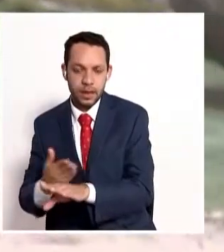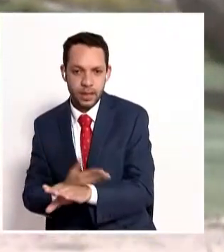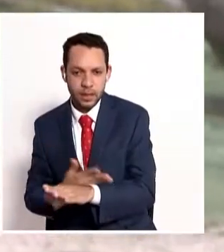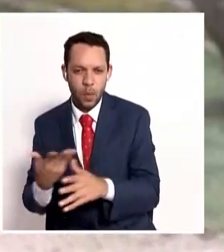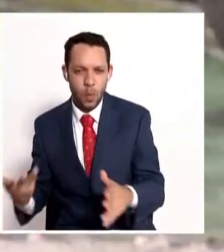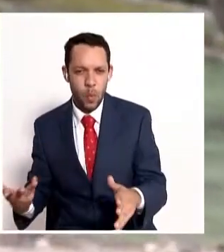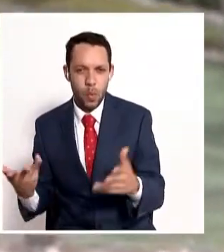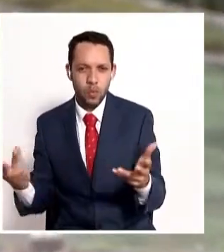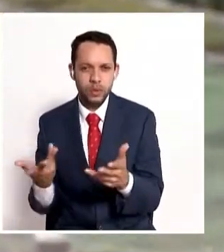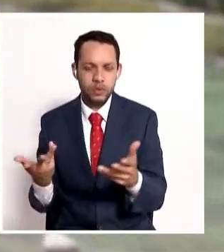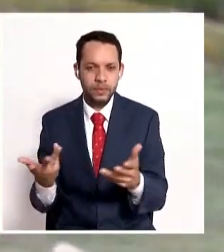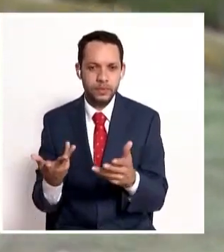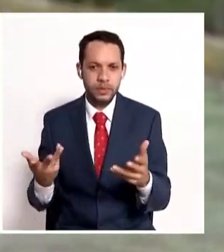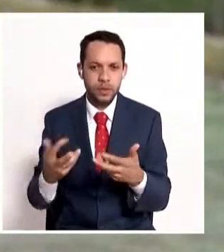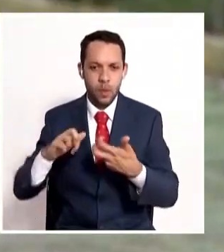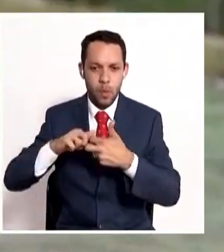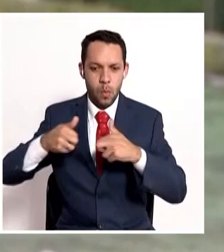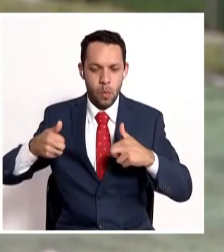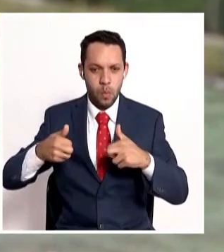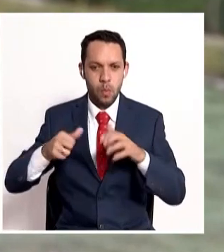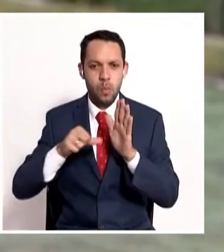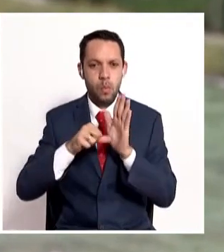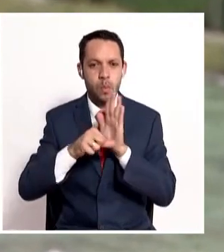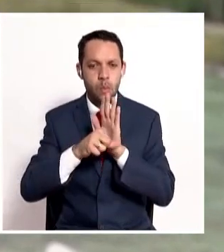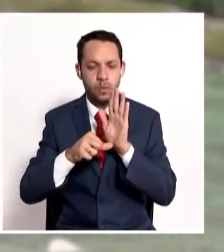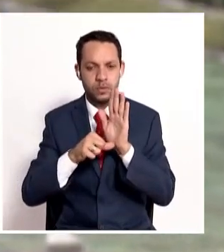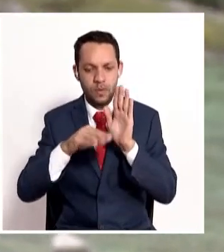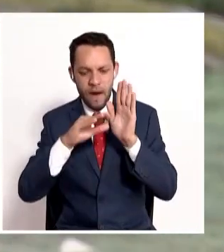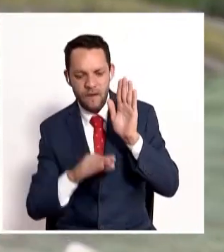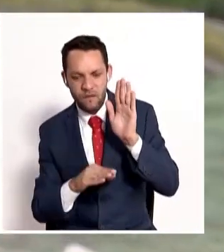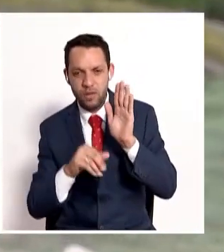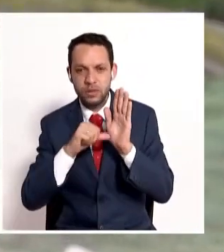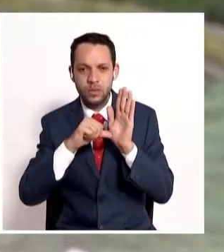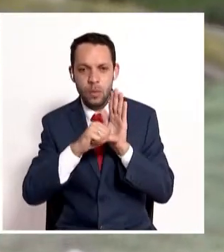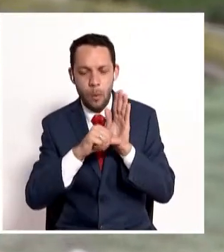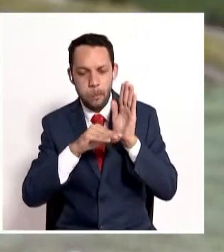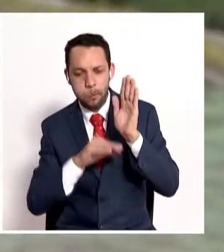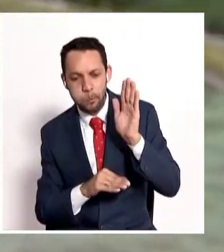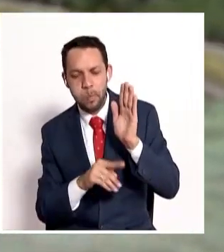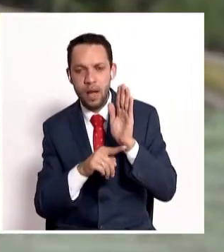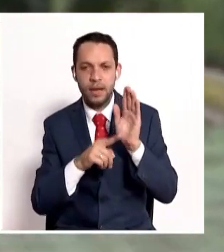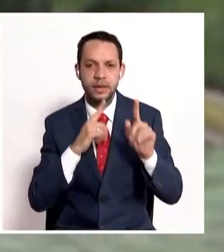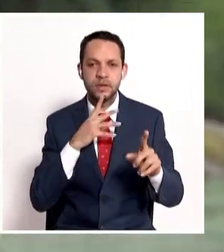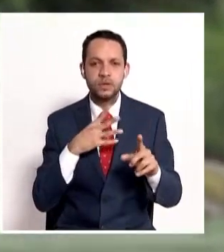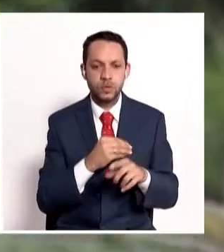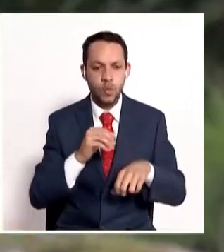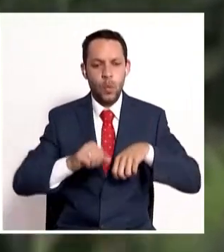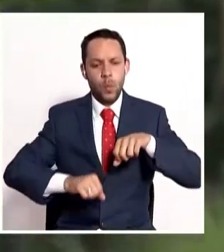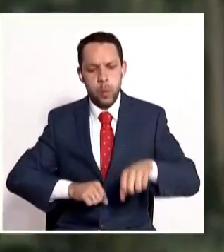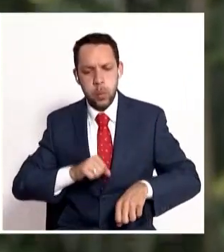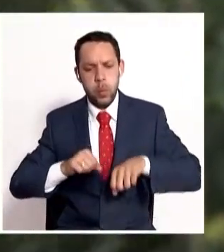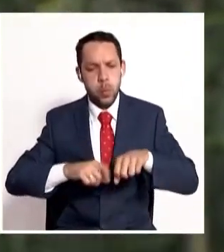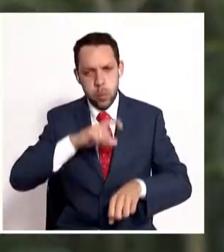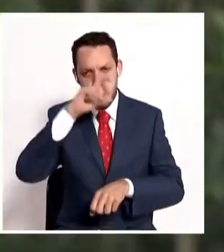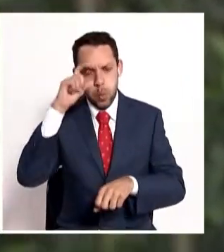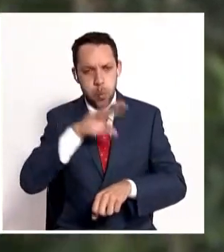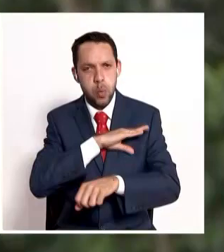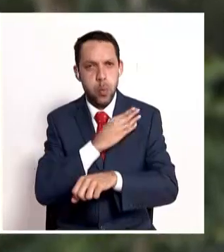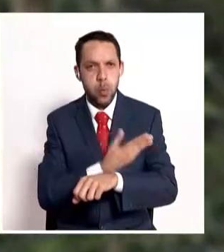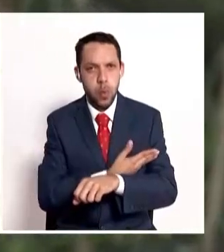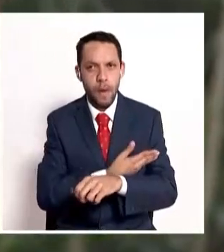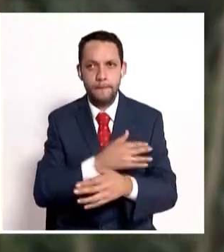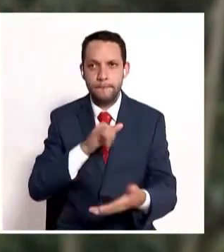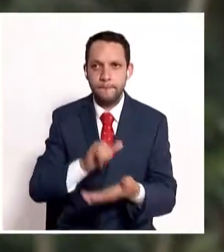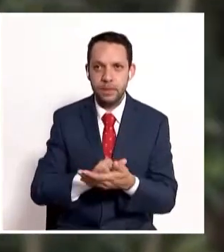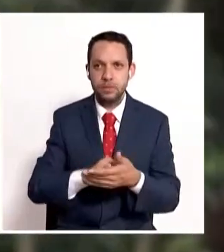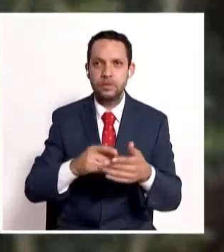es cierto esta parte anterior del muslo porque es donde realmente hacemos la fuerza y hay un error que cometemos muy comúnmente y es que con la